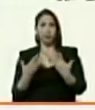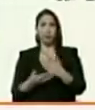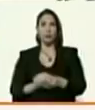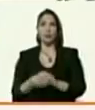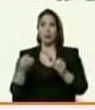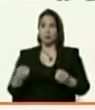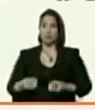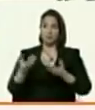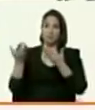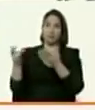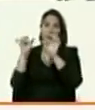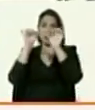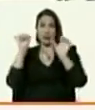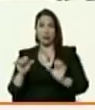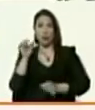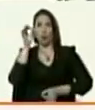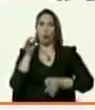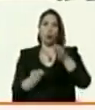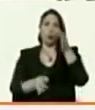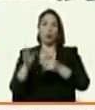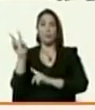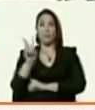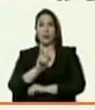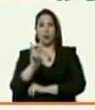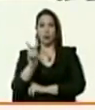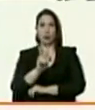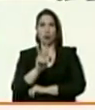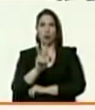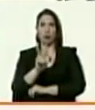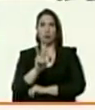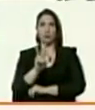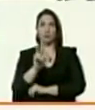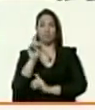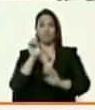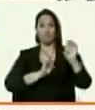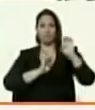al sistema de justicia venezolano la evaluación de